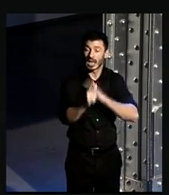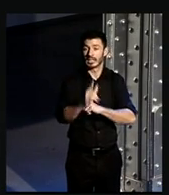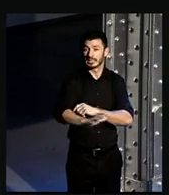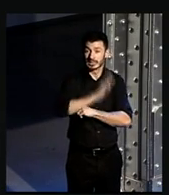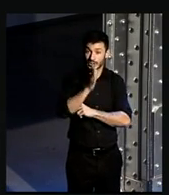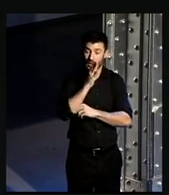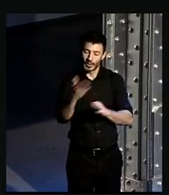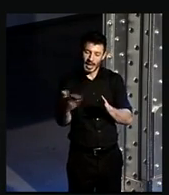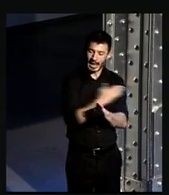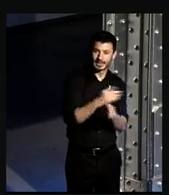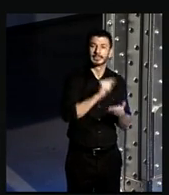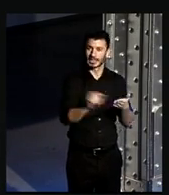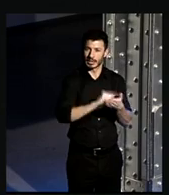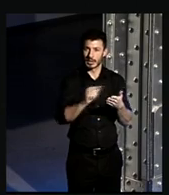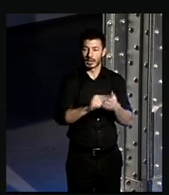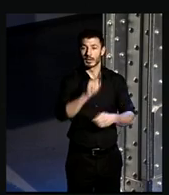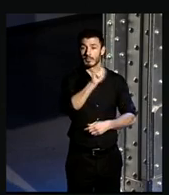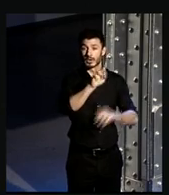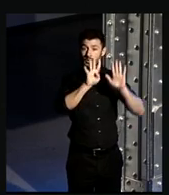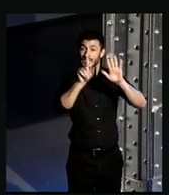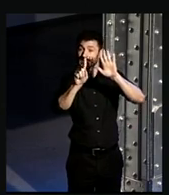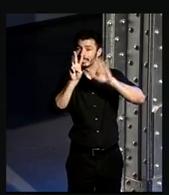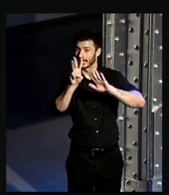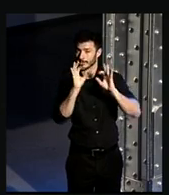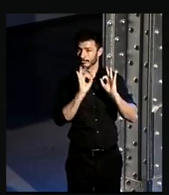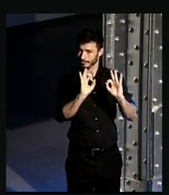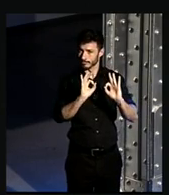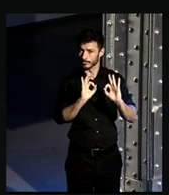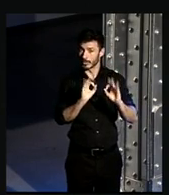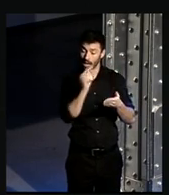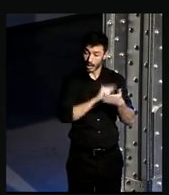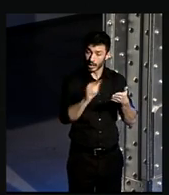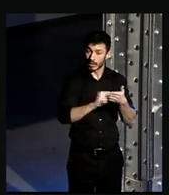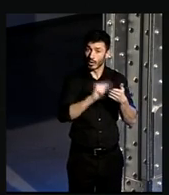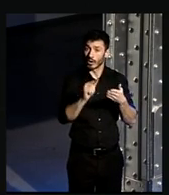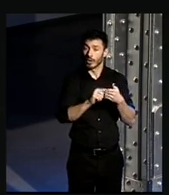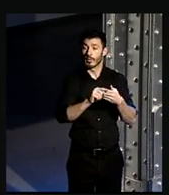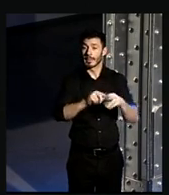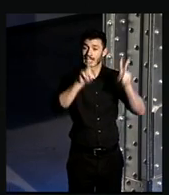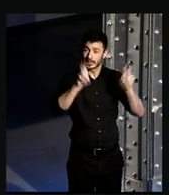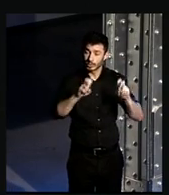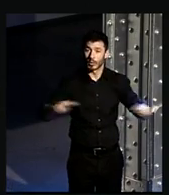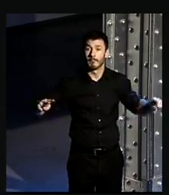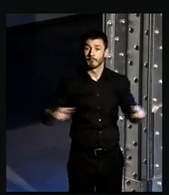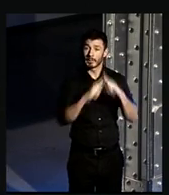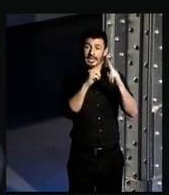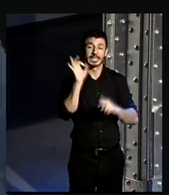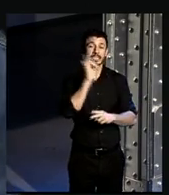fama. En 1863, concretamente, escribió París en el siglo XX.